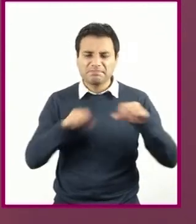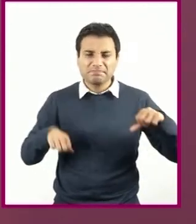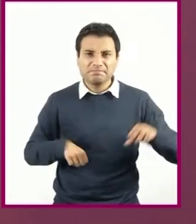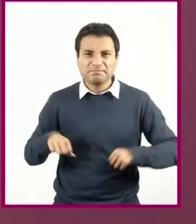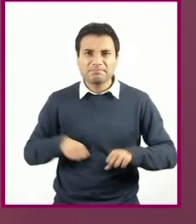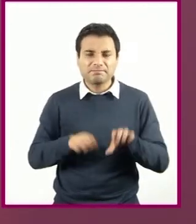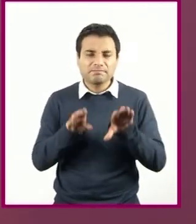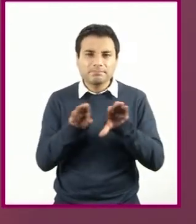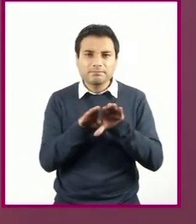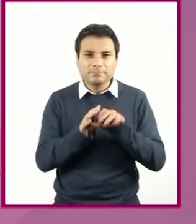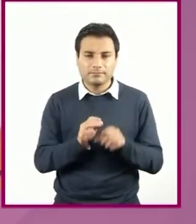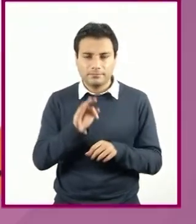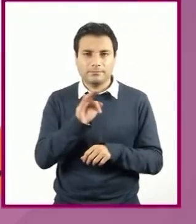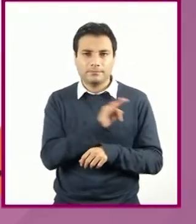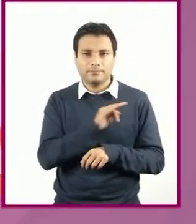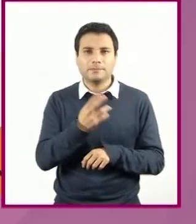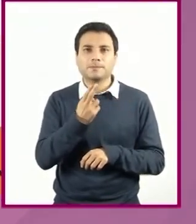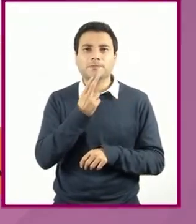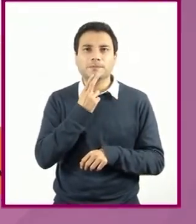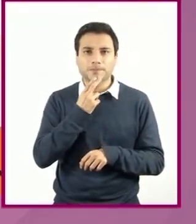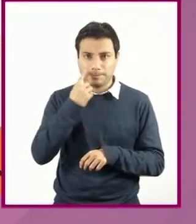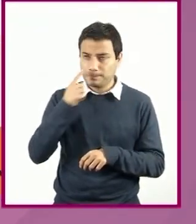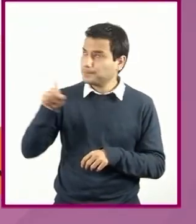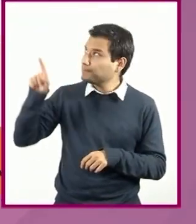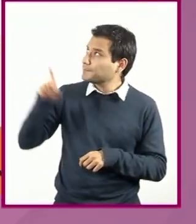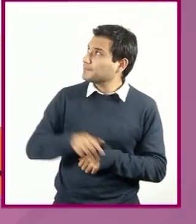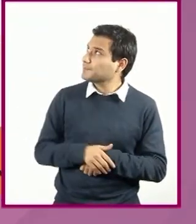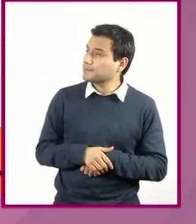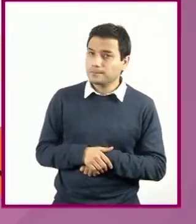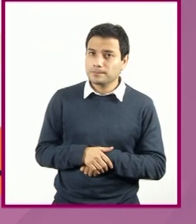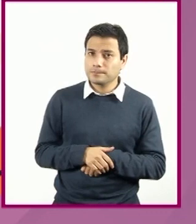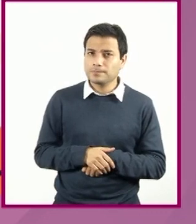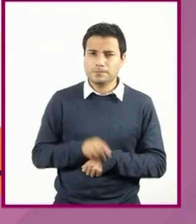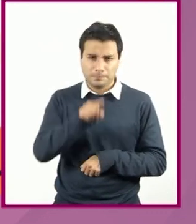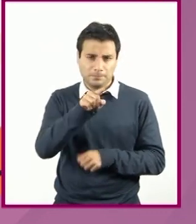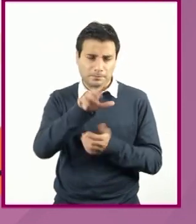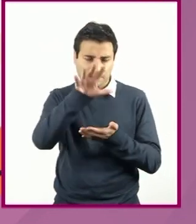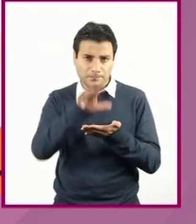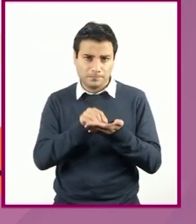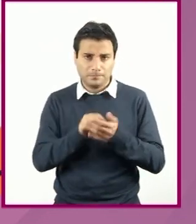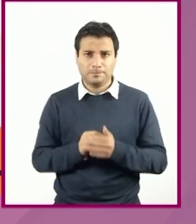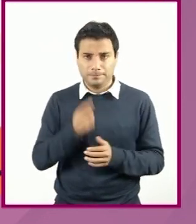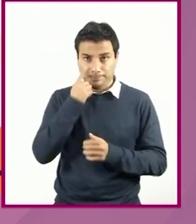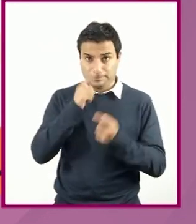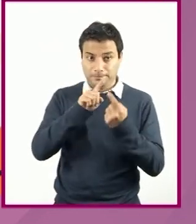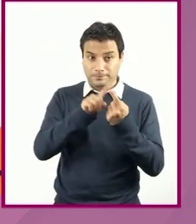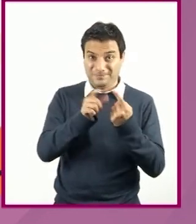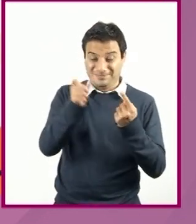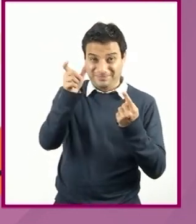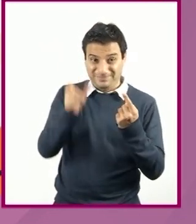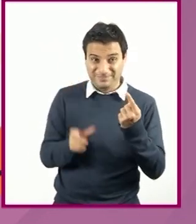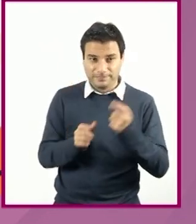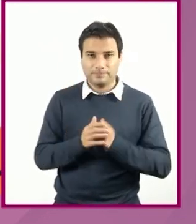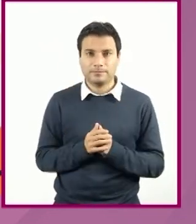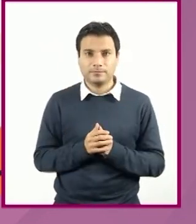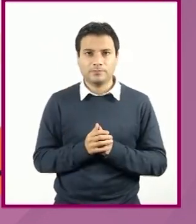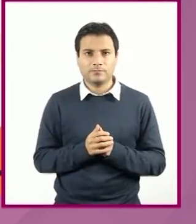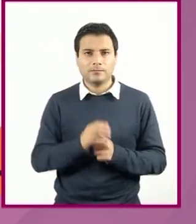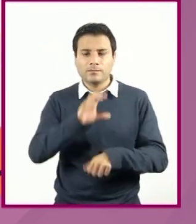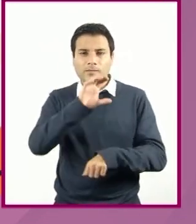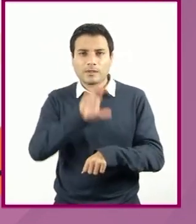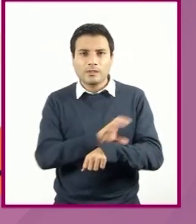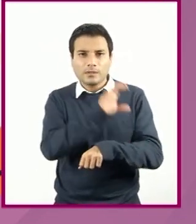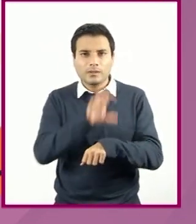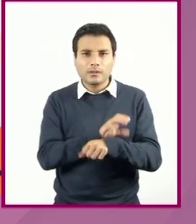pueden utilizar el formato que aparece en pantalla. En la primera columna destaquen la fuente de